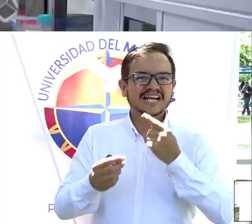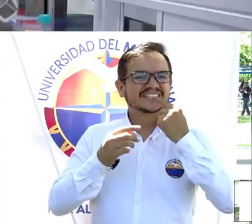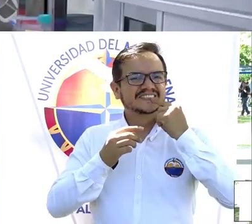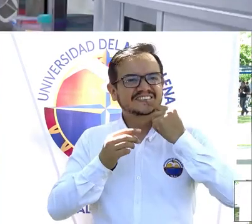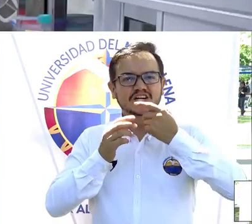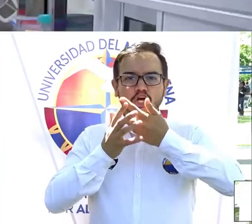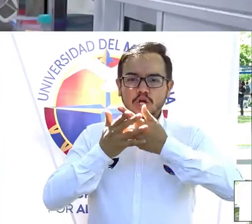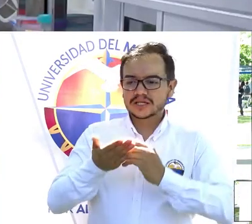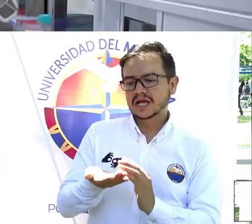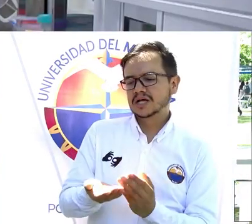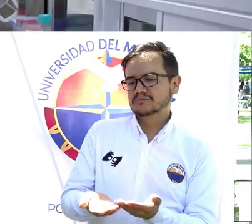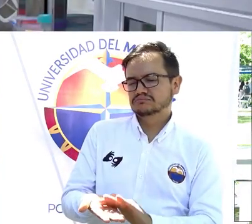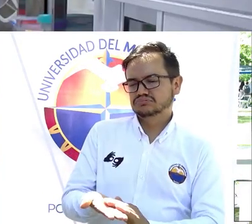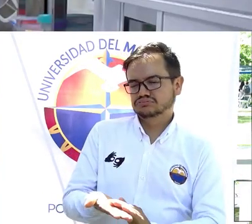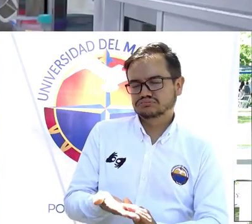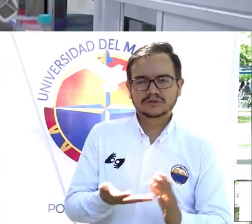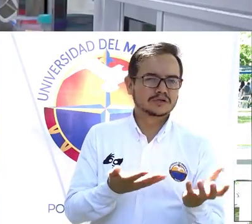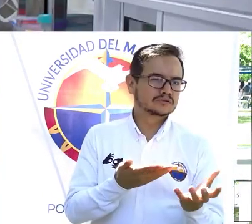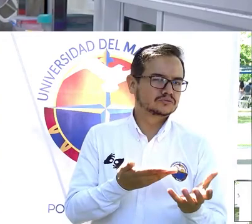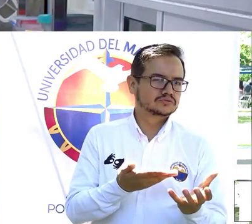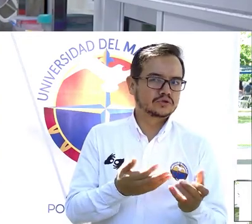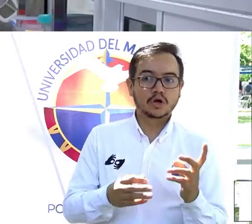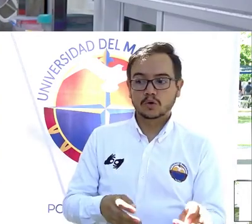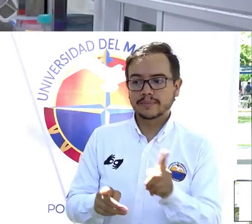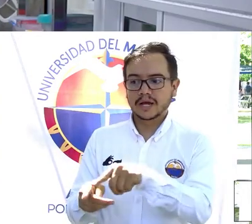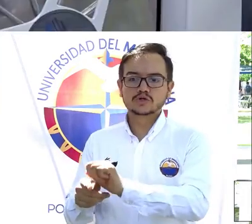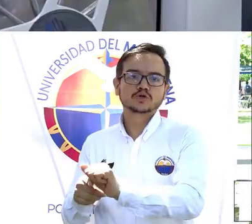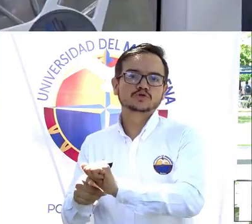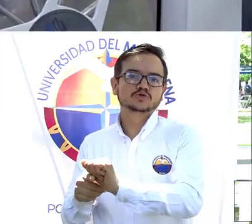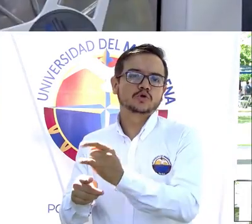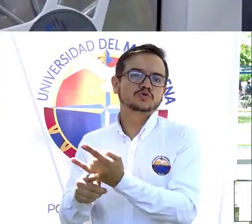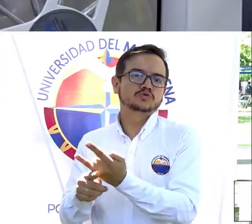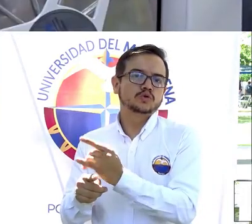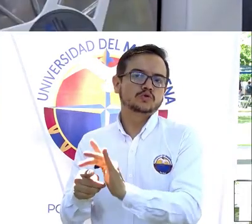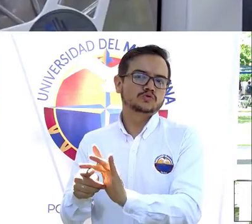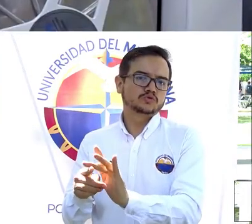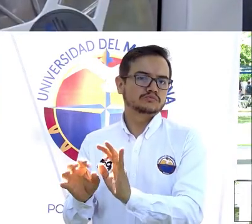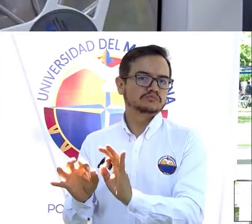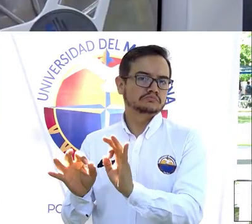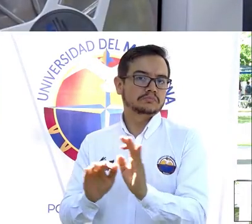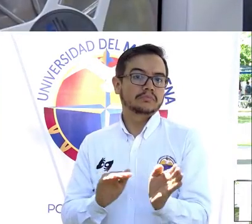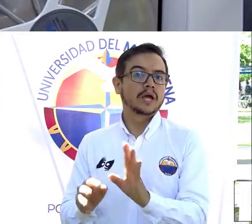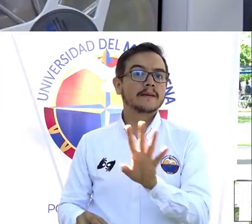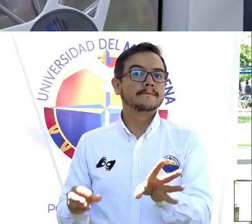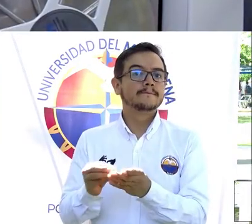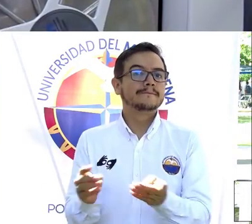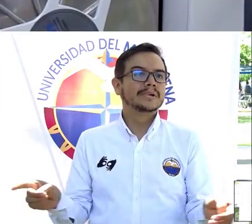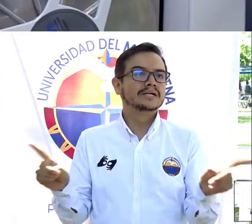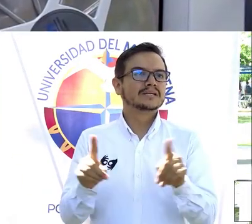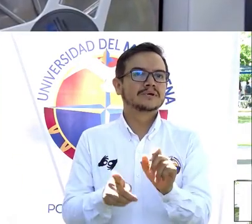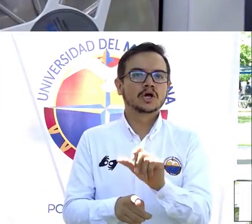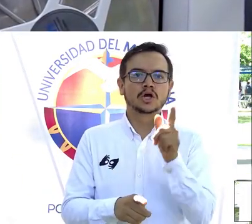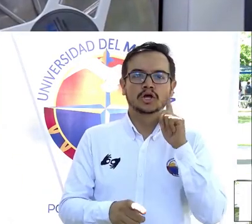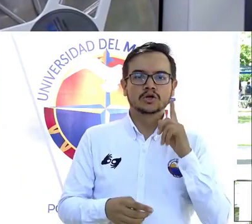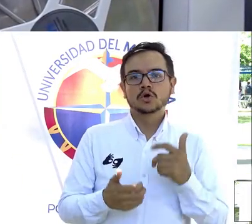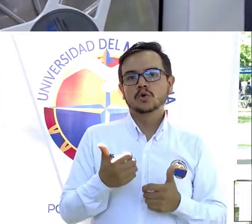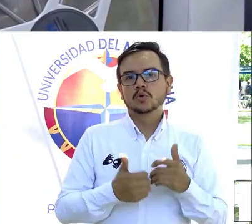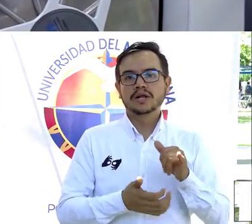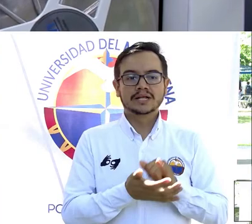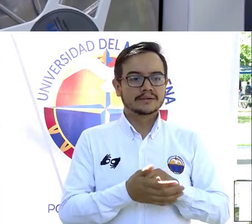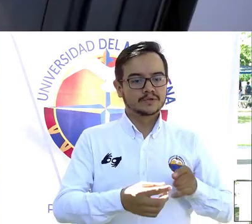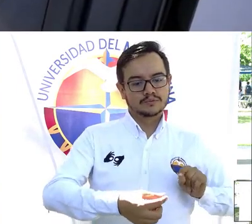contaminado utilizado por los estudiantes de forma eficaz. También contamos con los autoclaves de tipo